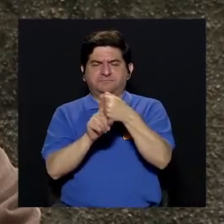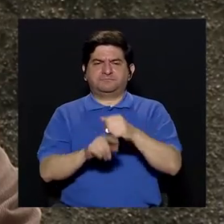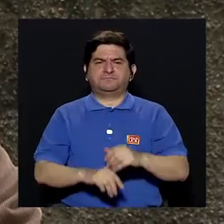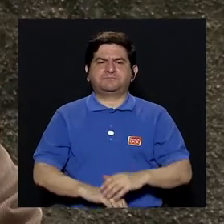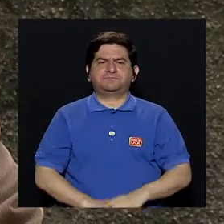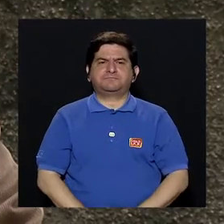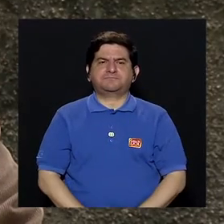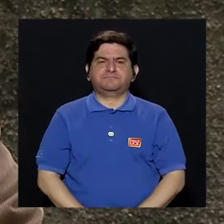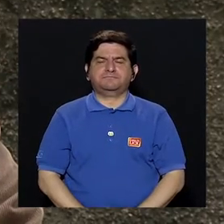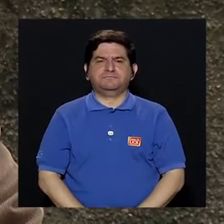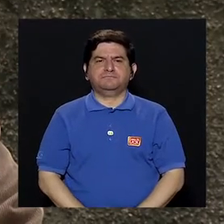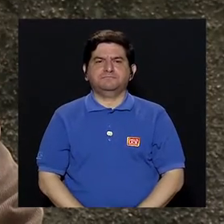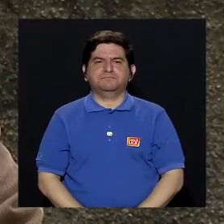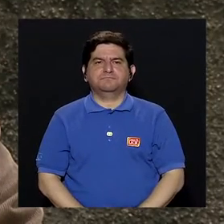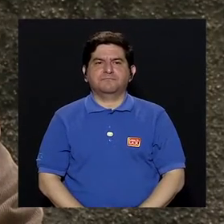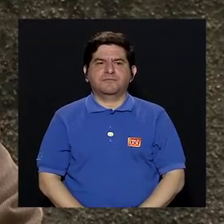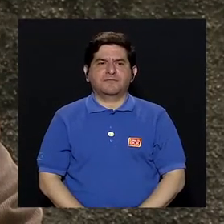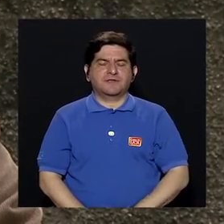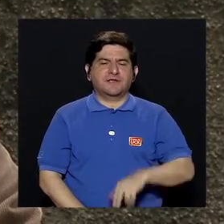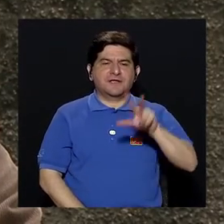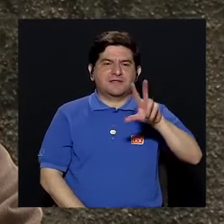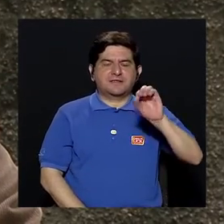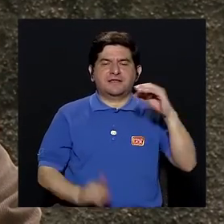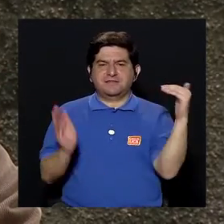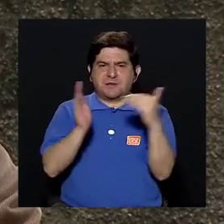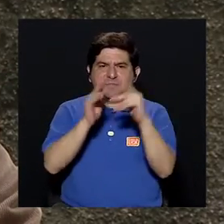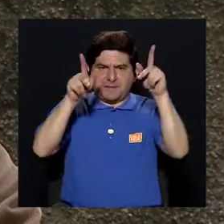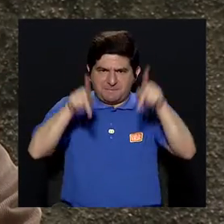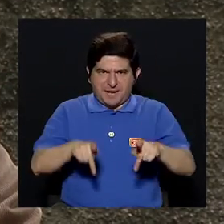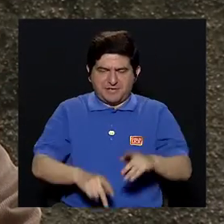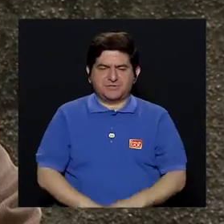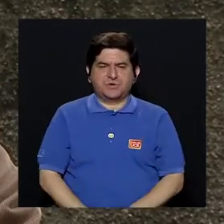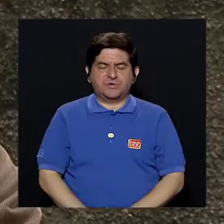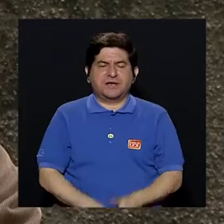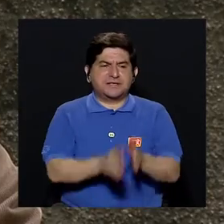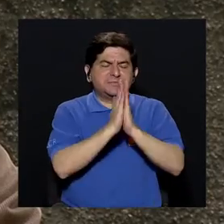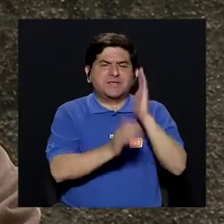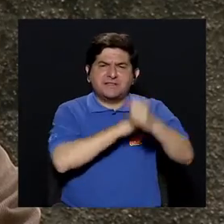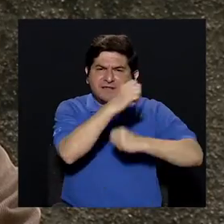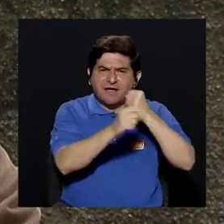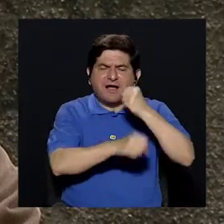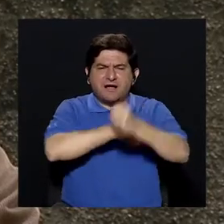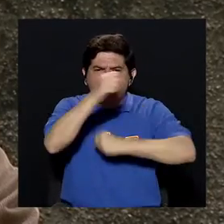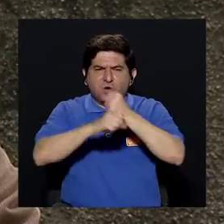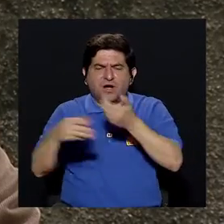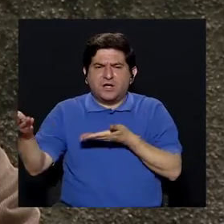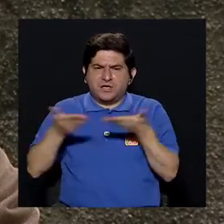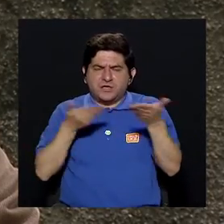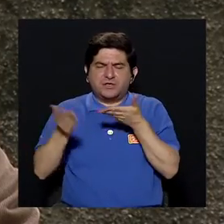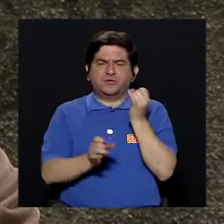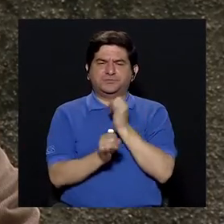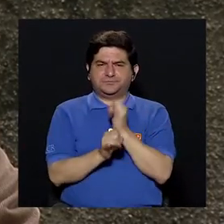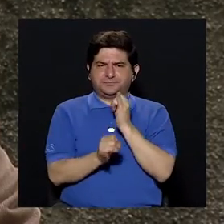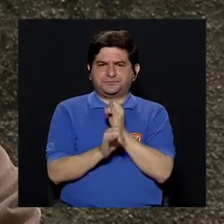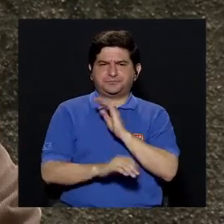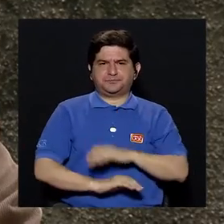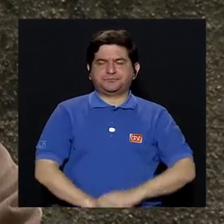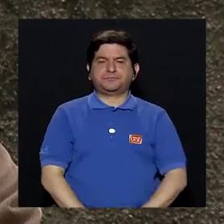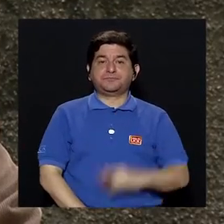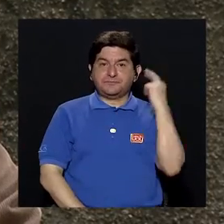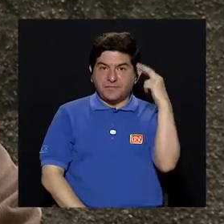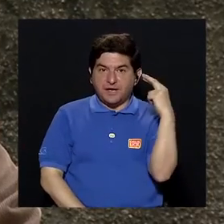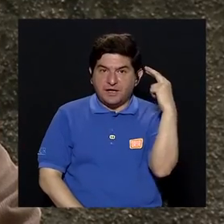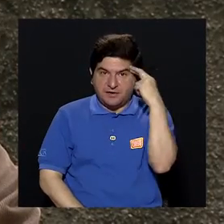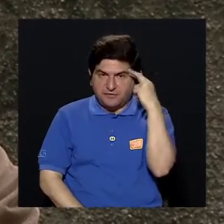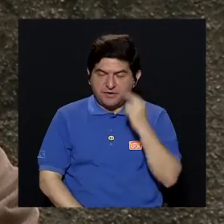tránsito y más de 30.000 personas demandan anualmente los servicios de la institución